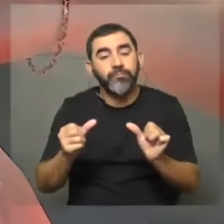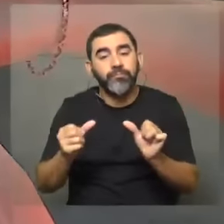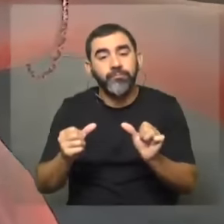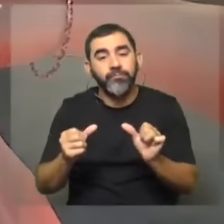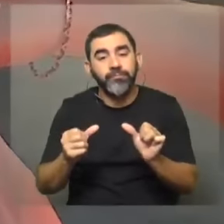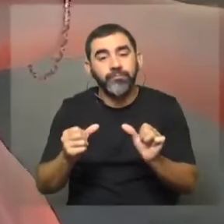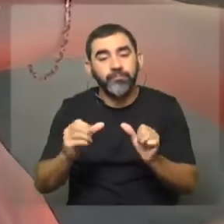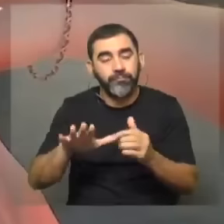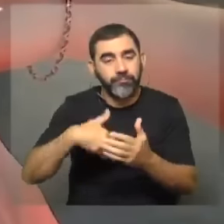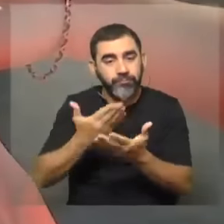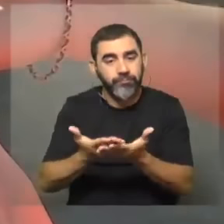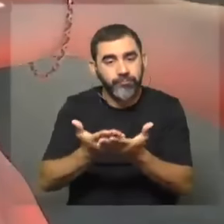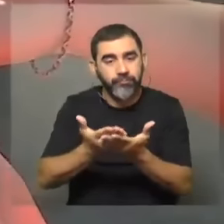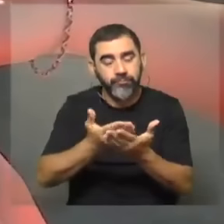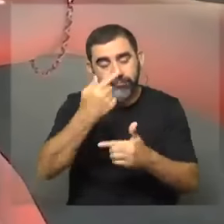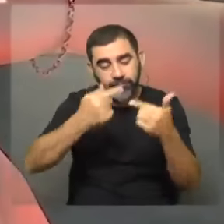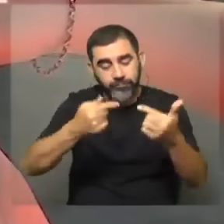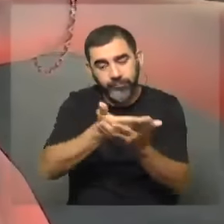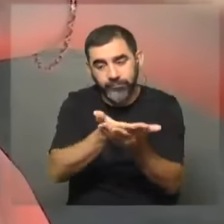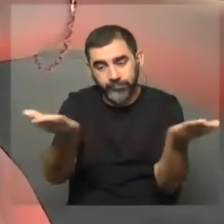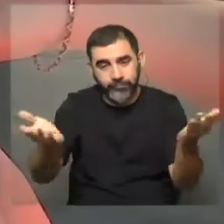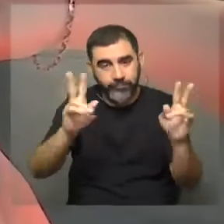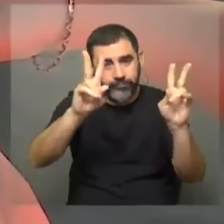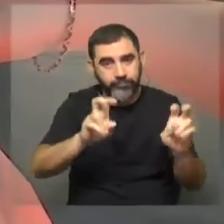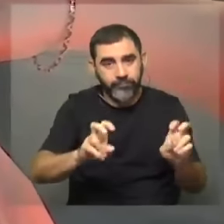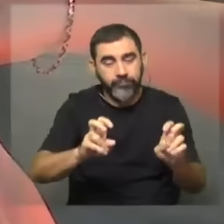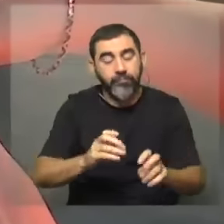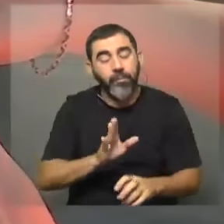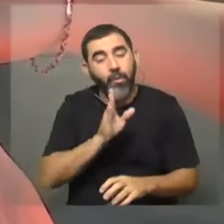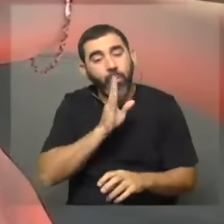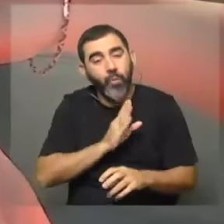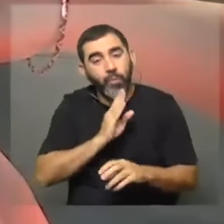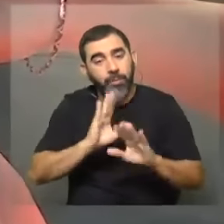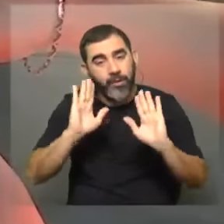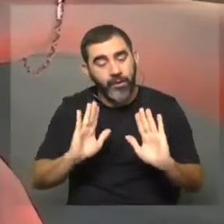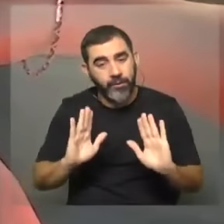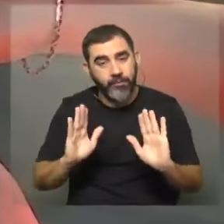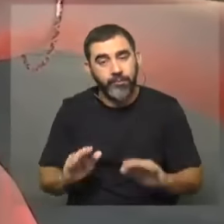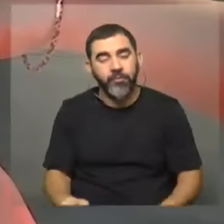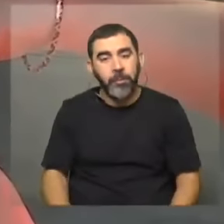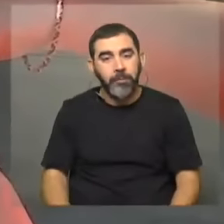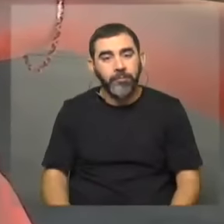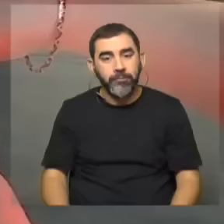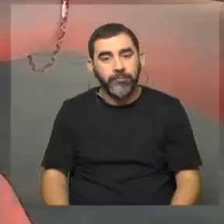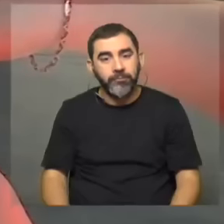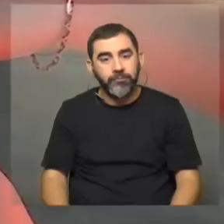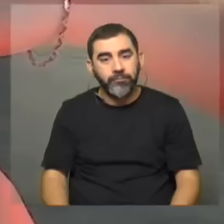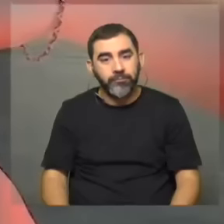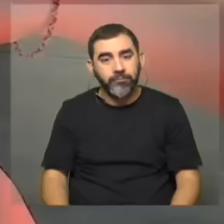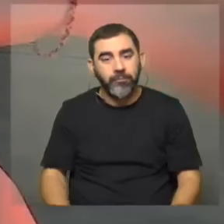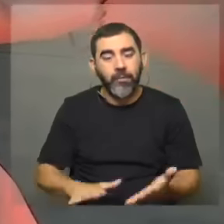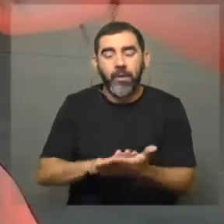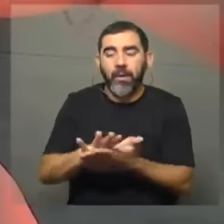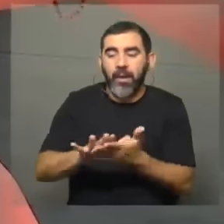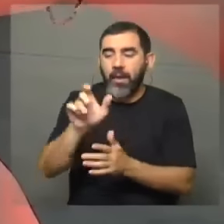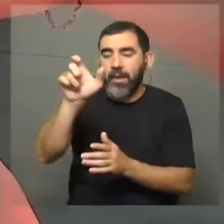manera plantear todas las áreas sobre la mesa desde la humildad desde el entender que nadie tuvo